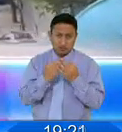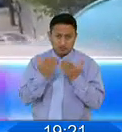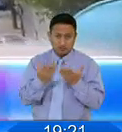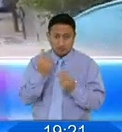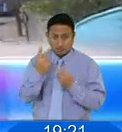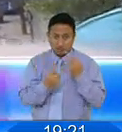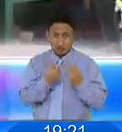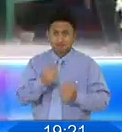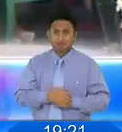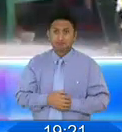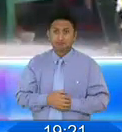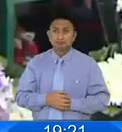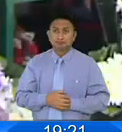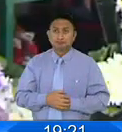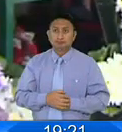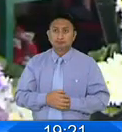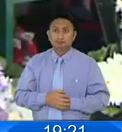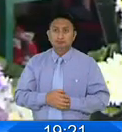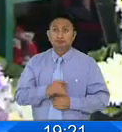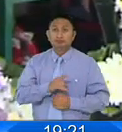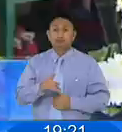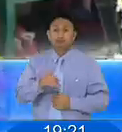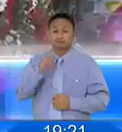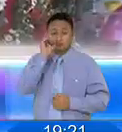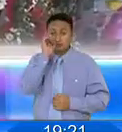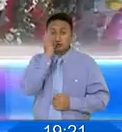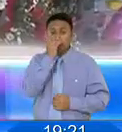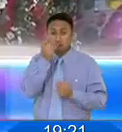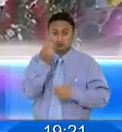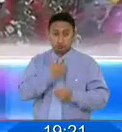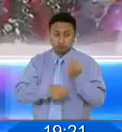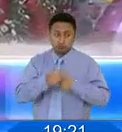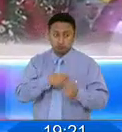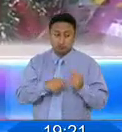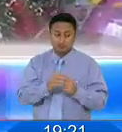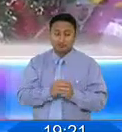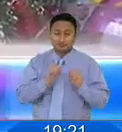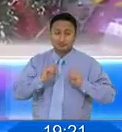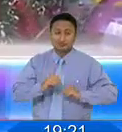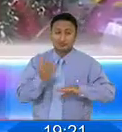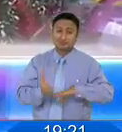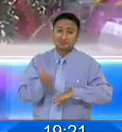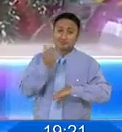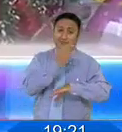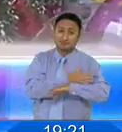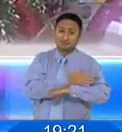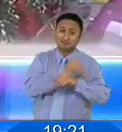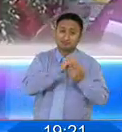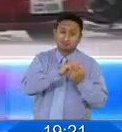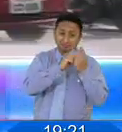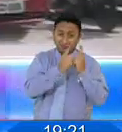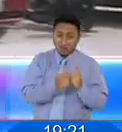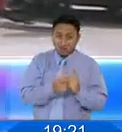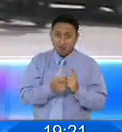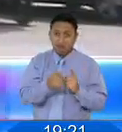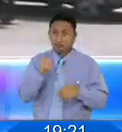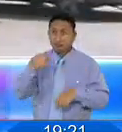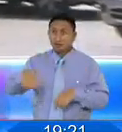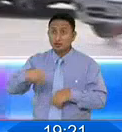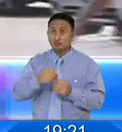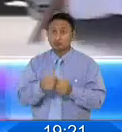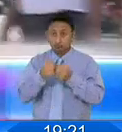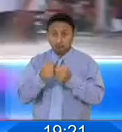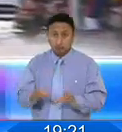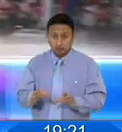ido desde el lunes. Sin embargo, el comercio de flores asegura que este cambio debió generarse semanas antes, para que ellos no